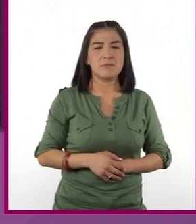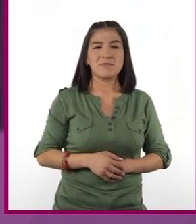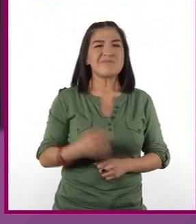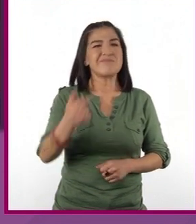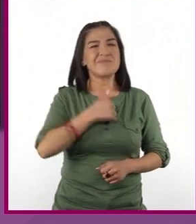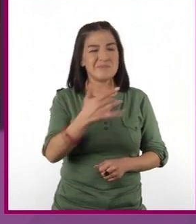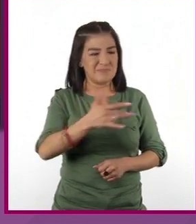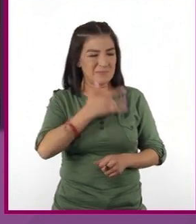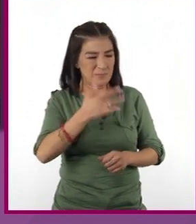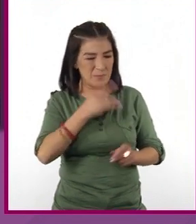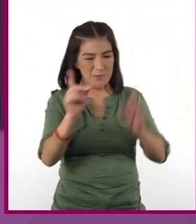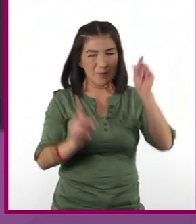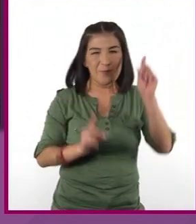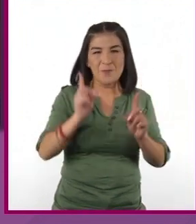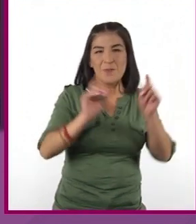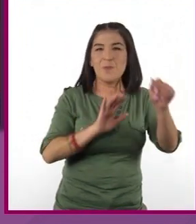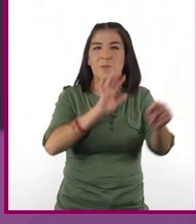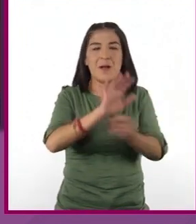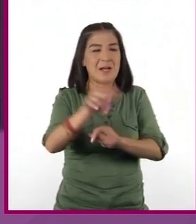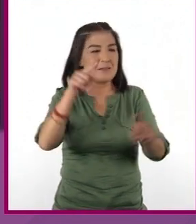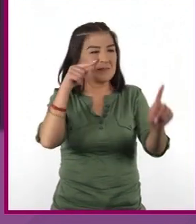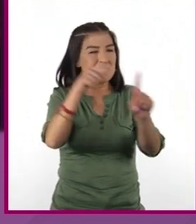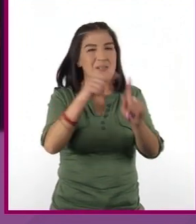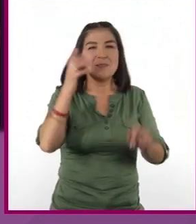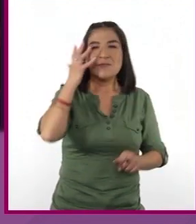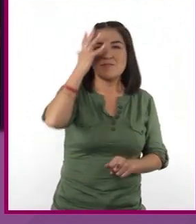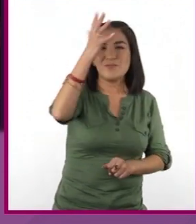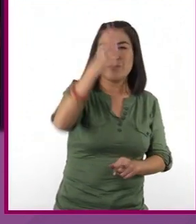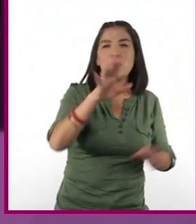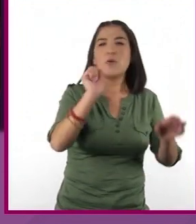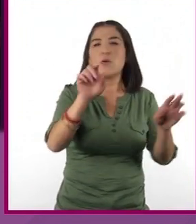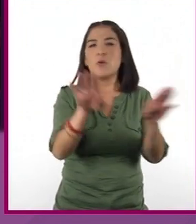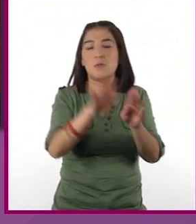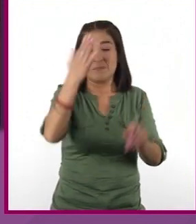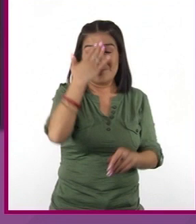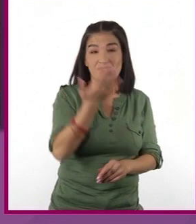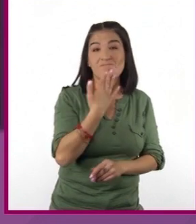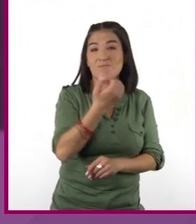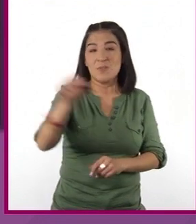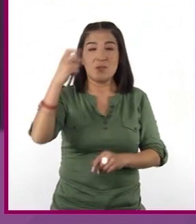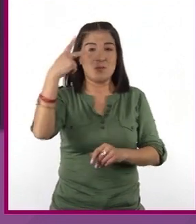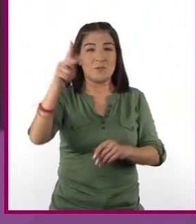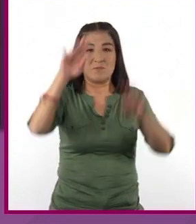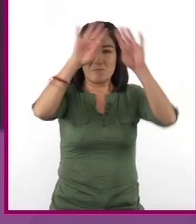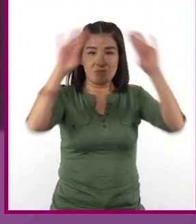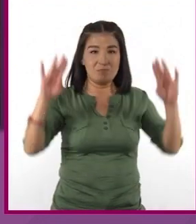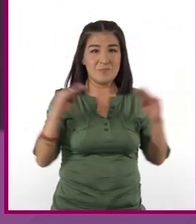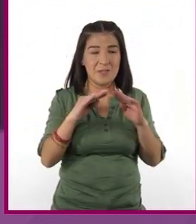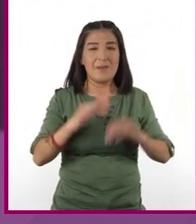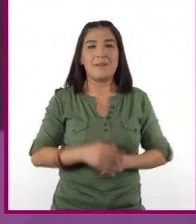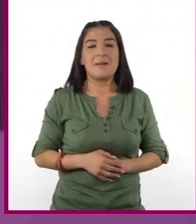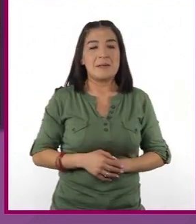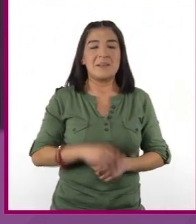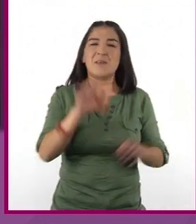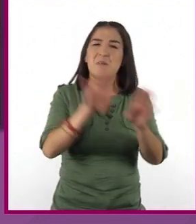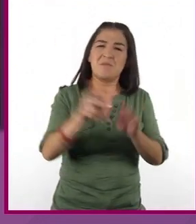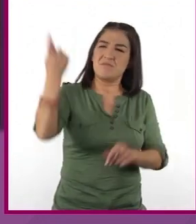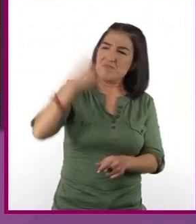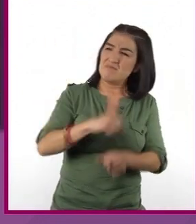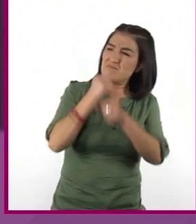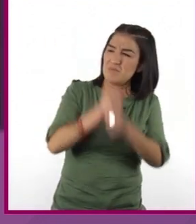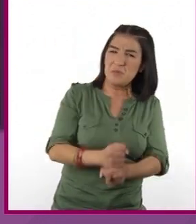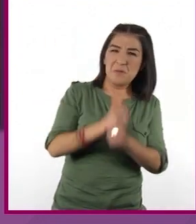posible dudar del destino que me habían preparado el ingenio de los monjes para la tortura. Los agentes de la